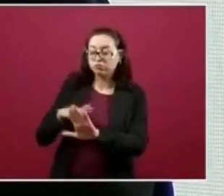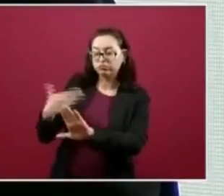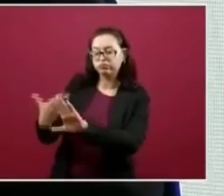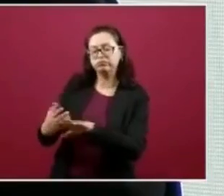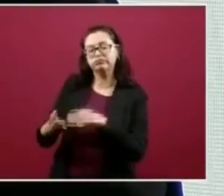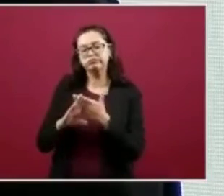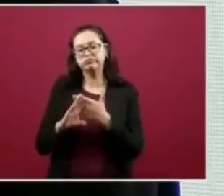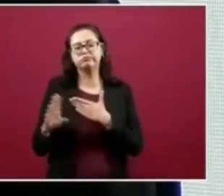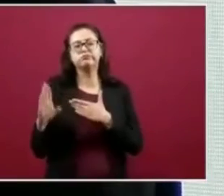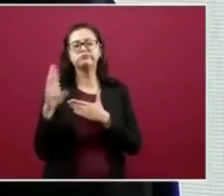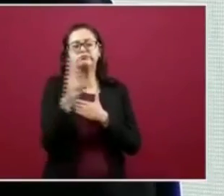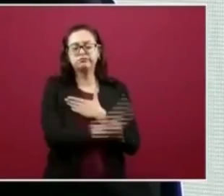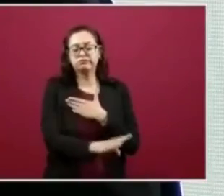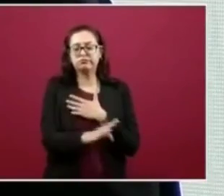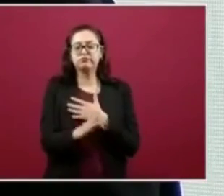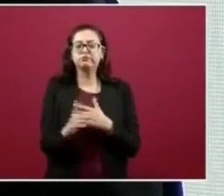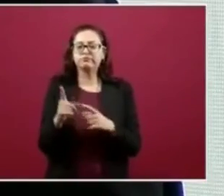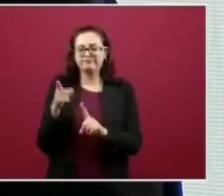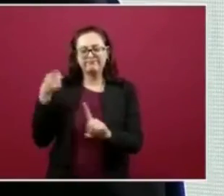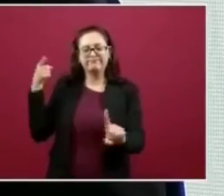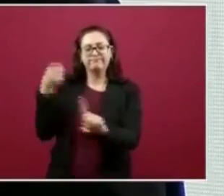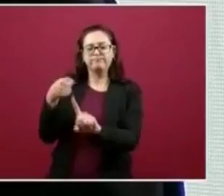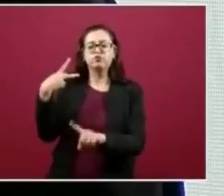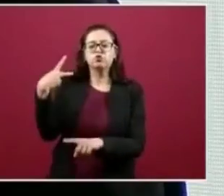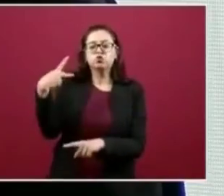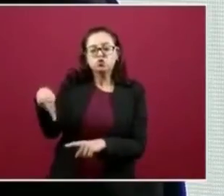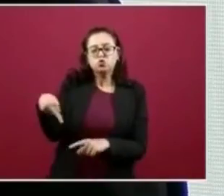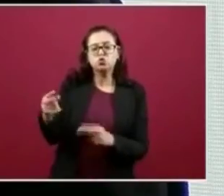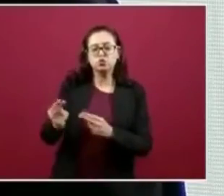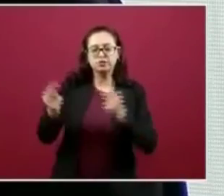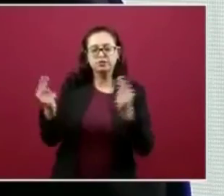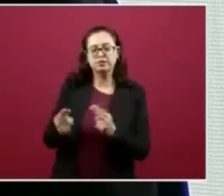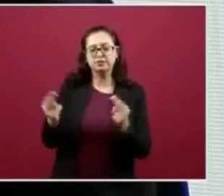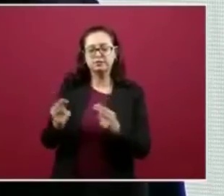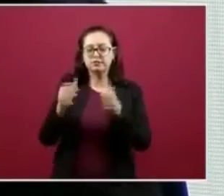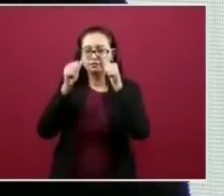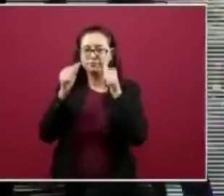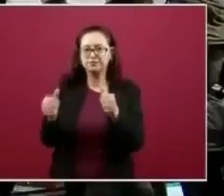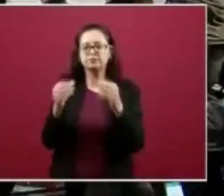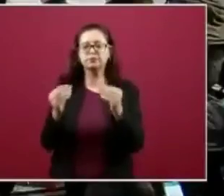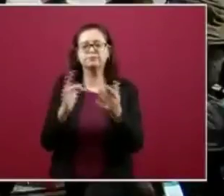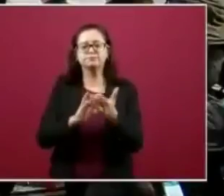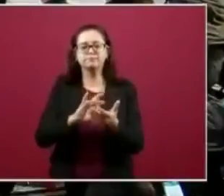mujeres, una política que ponga en el centro las necesidades de las mujeres. Muchas gracias.